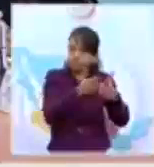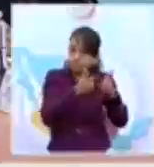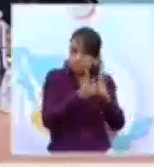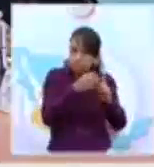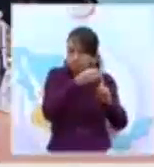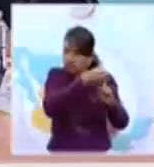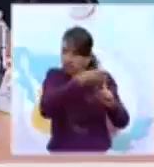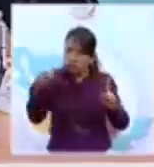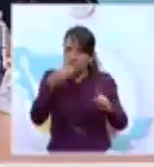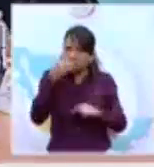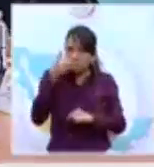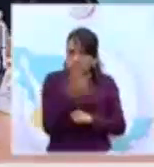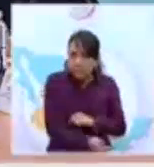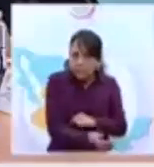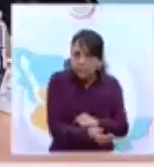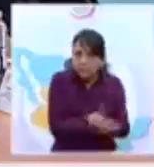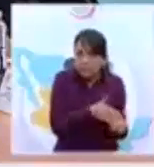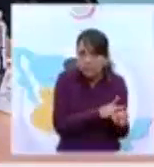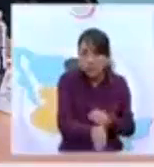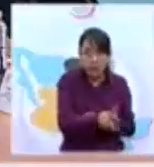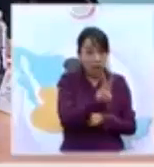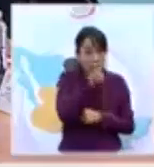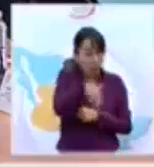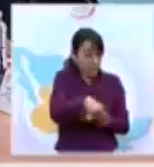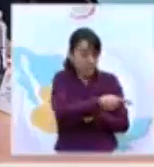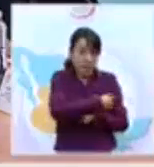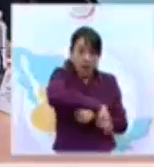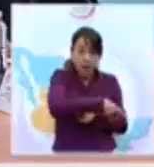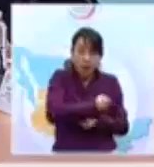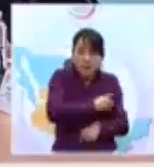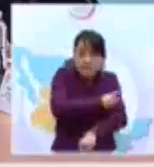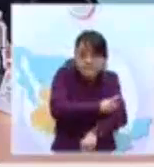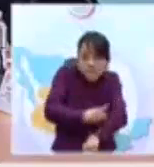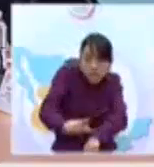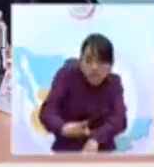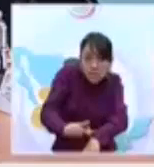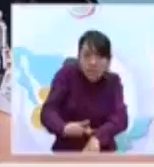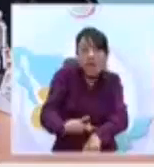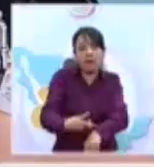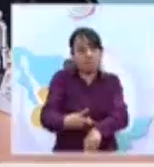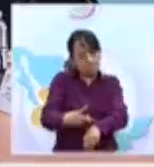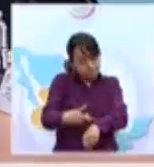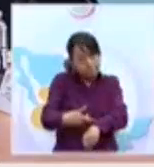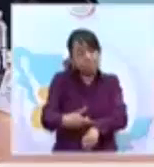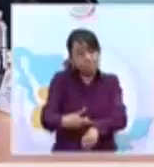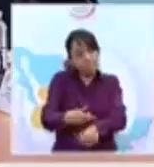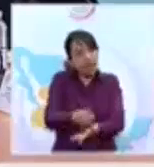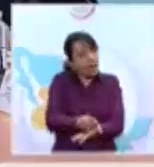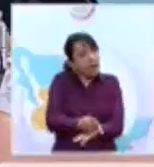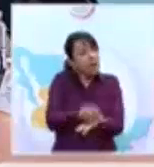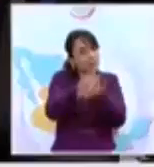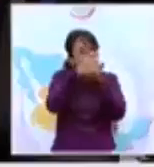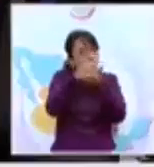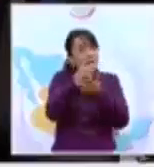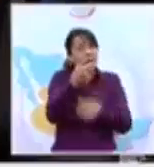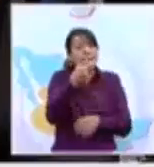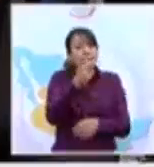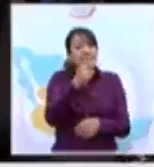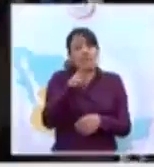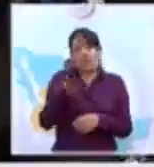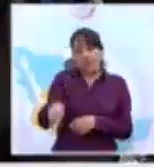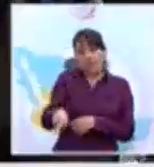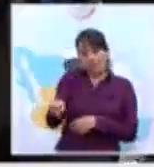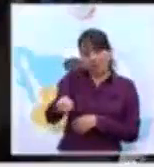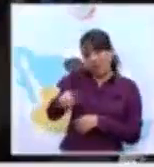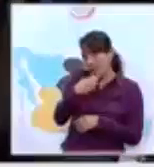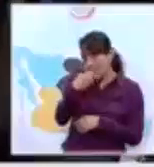Entonces, la escuela, desde luego, ayuda y facilita o dificulta, pero la escuela no crea